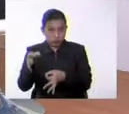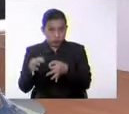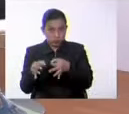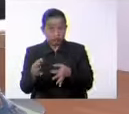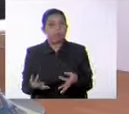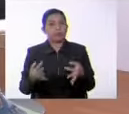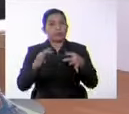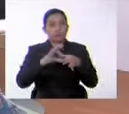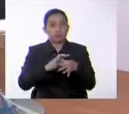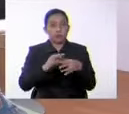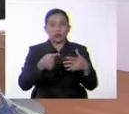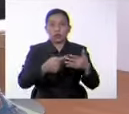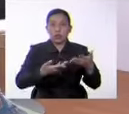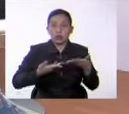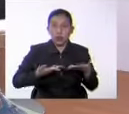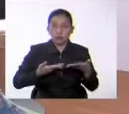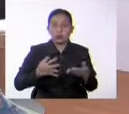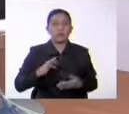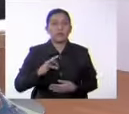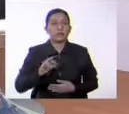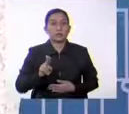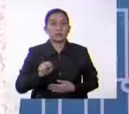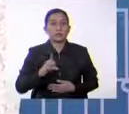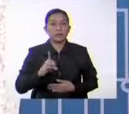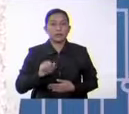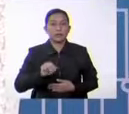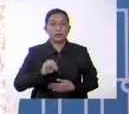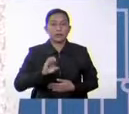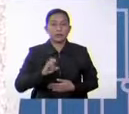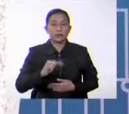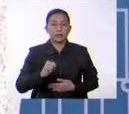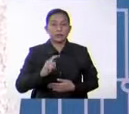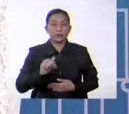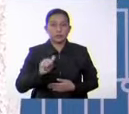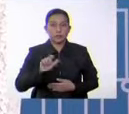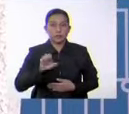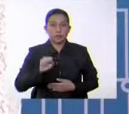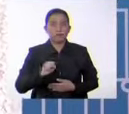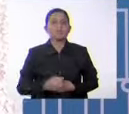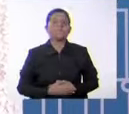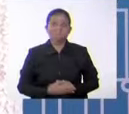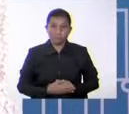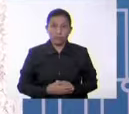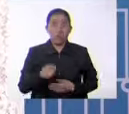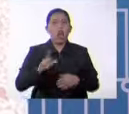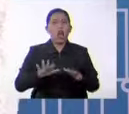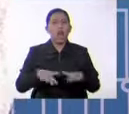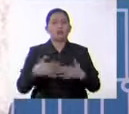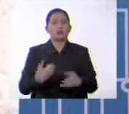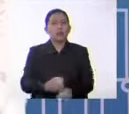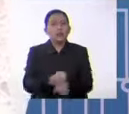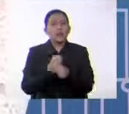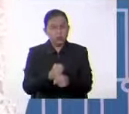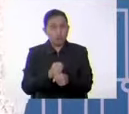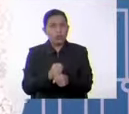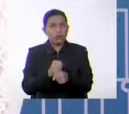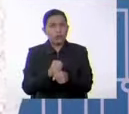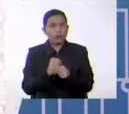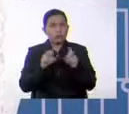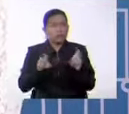derechos fundamentales. Así es, y que para garantizar un cumplimiento deben estar, pues llamémoslo